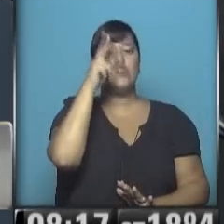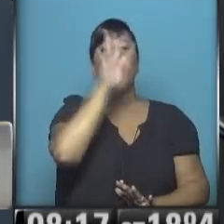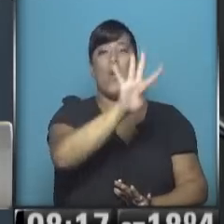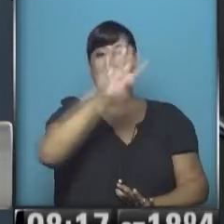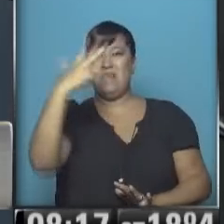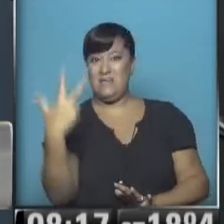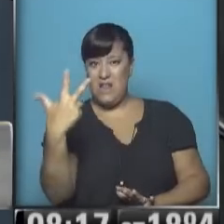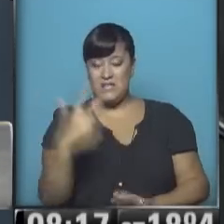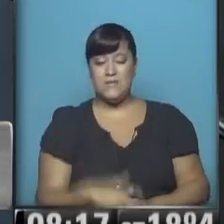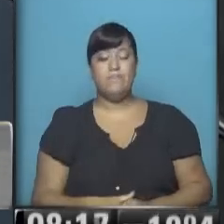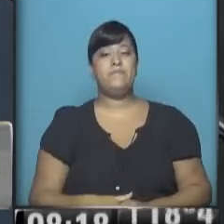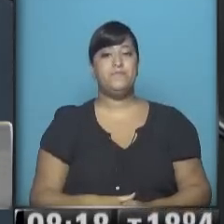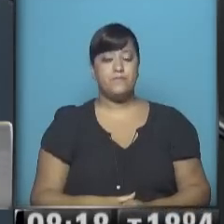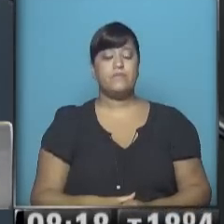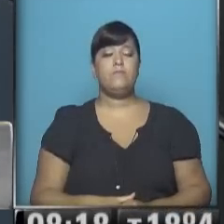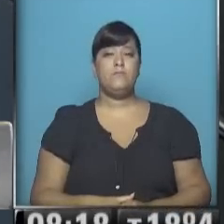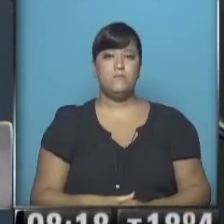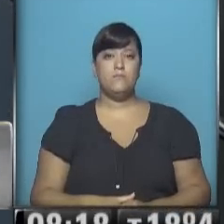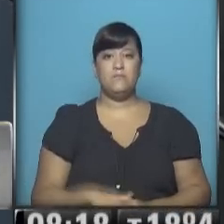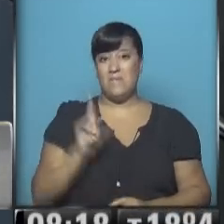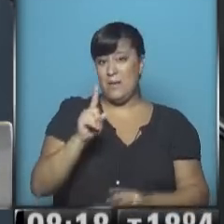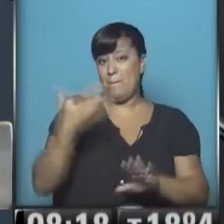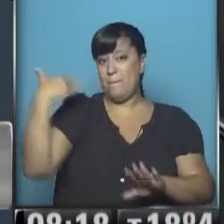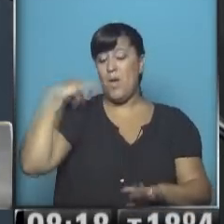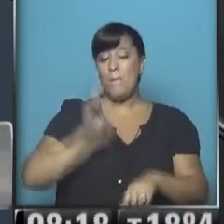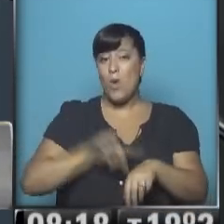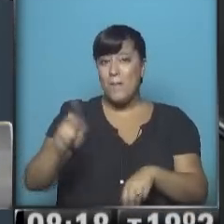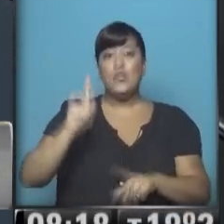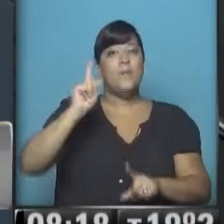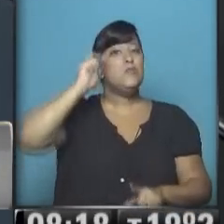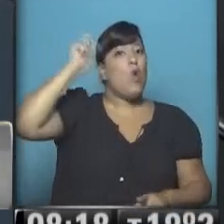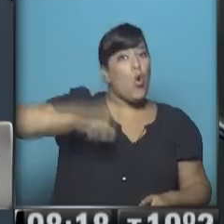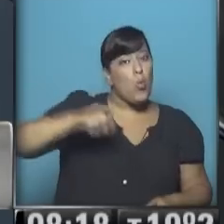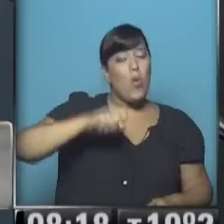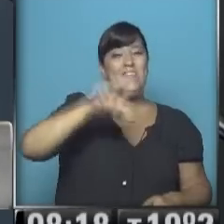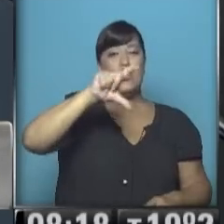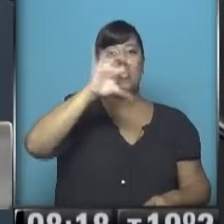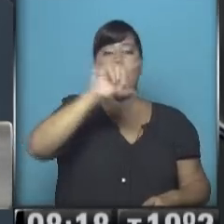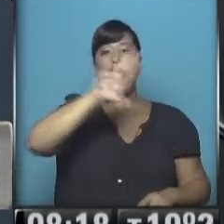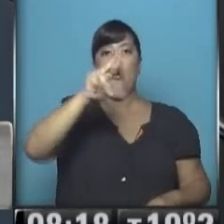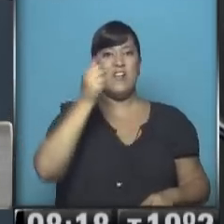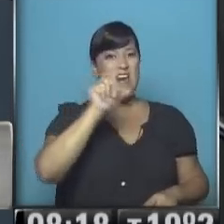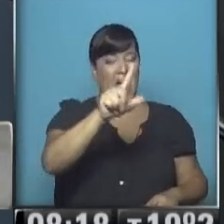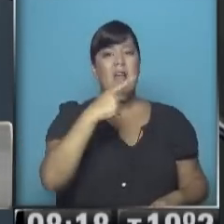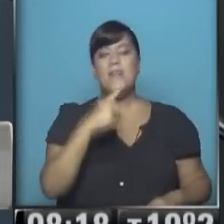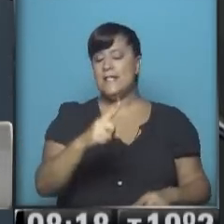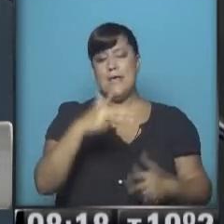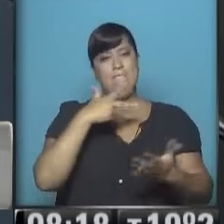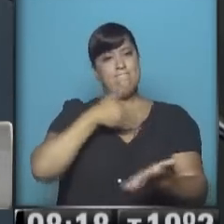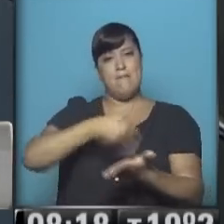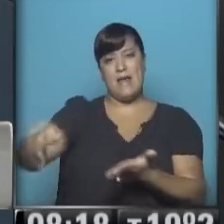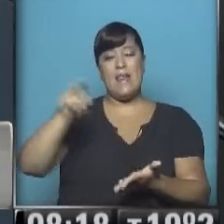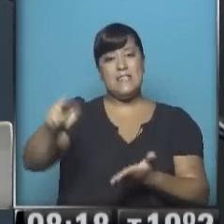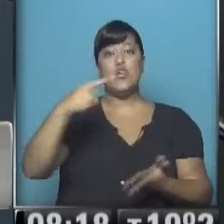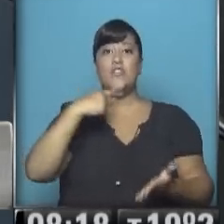26843 oportunamente el mismo juez canicoba Corral rechazó por improcedente la declaración de